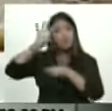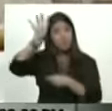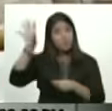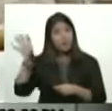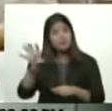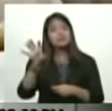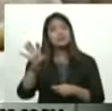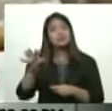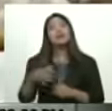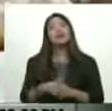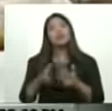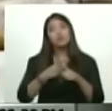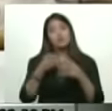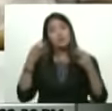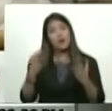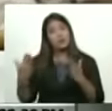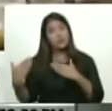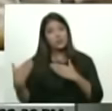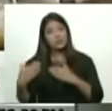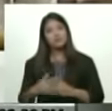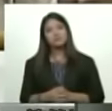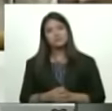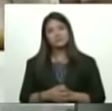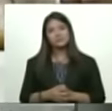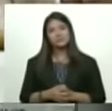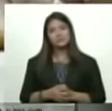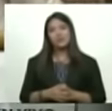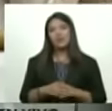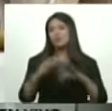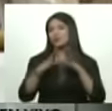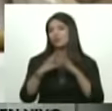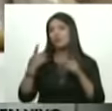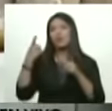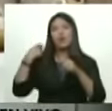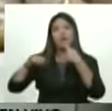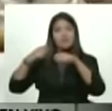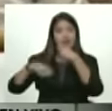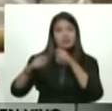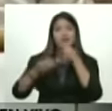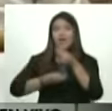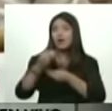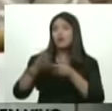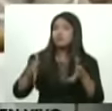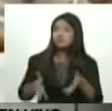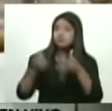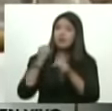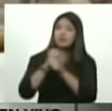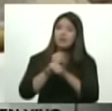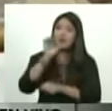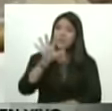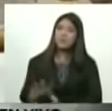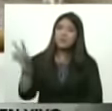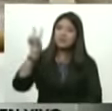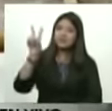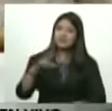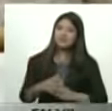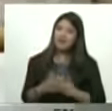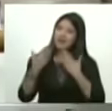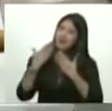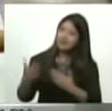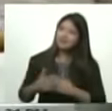a garantizar y nos va a apoyar en cada una de las exportaciones que hagamos, ¿no? Nos incentiva muchísimo más a trabajar por el país. Bien, muchísimas